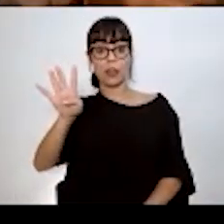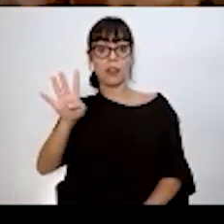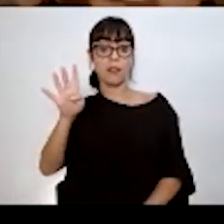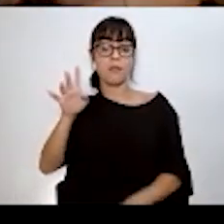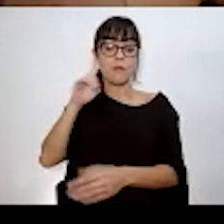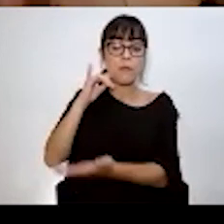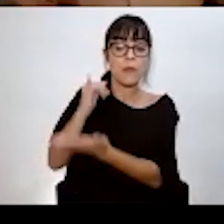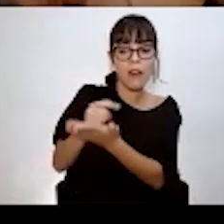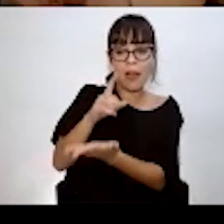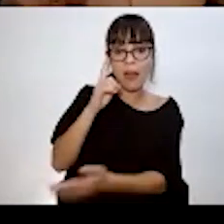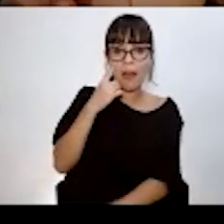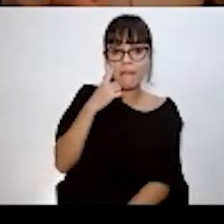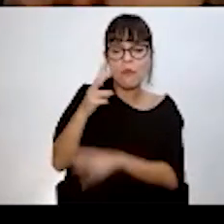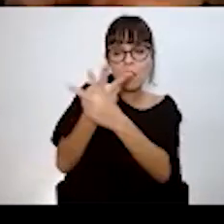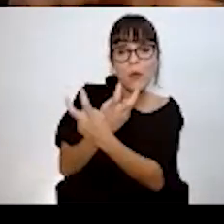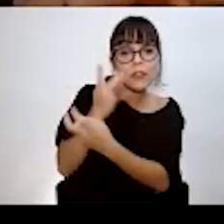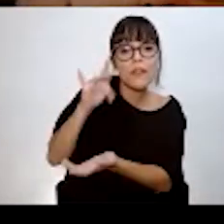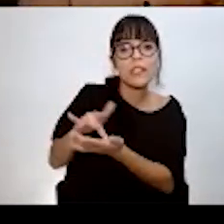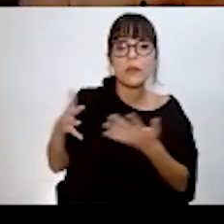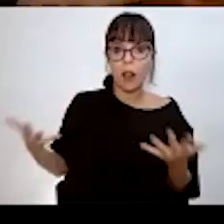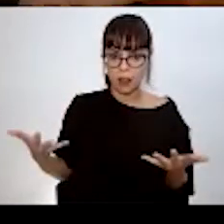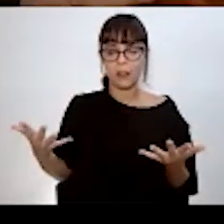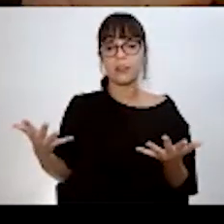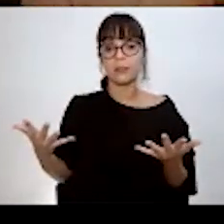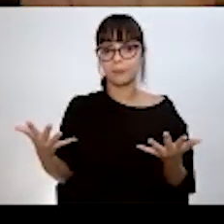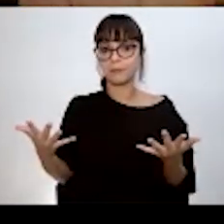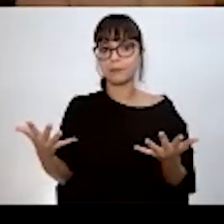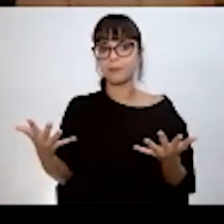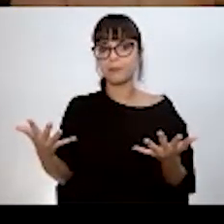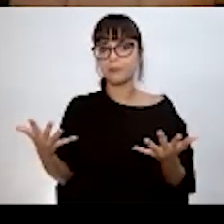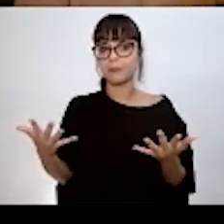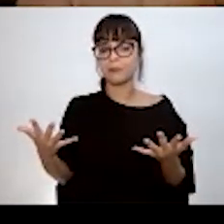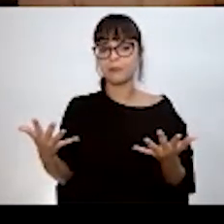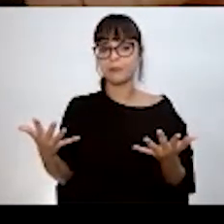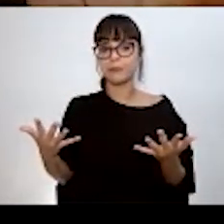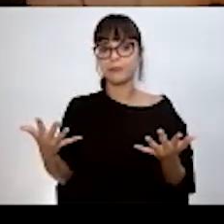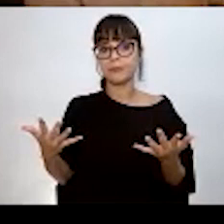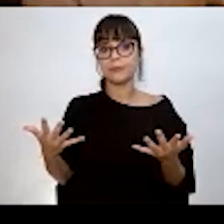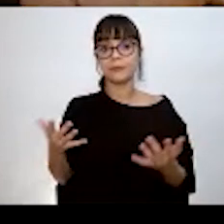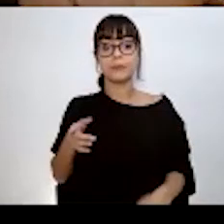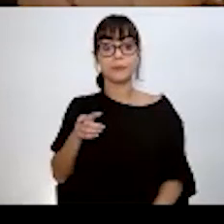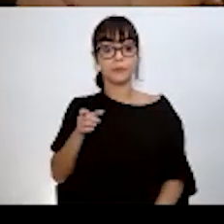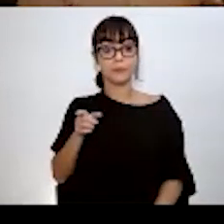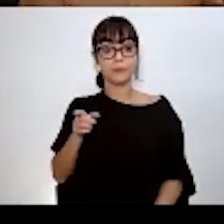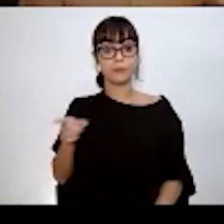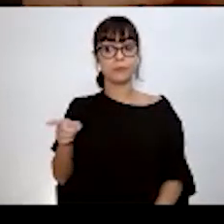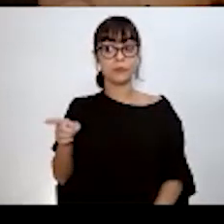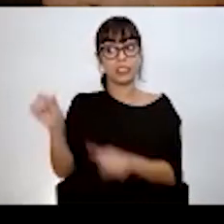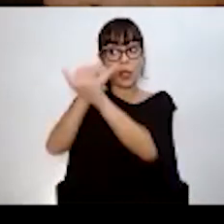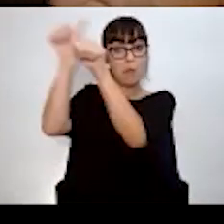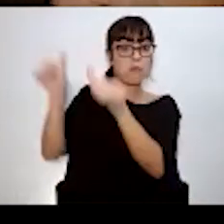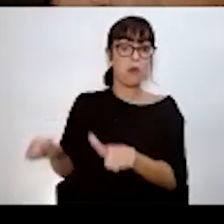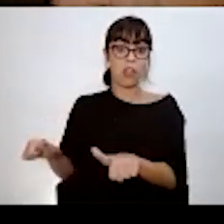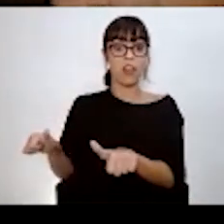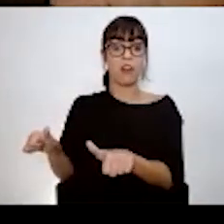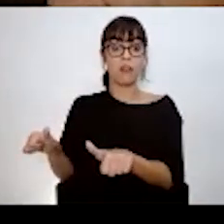archipiélago. Y de hecho, constituye, como les decía, el primer, o de esos autores que nos han servido de referencia para decir el primer